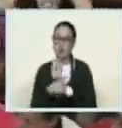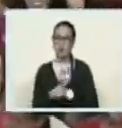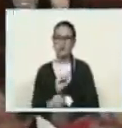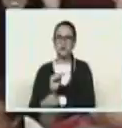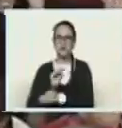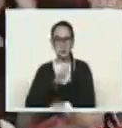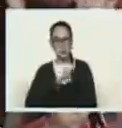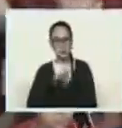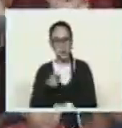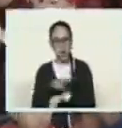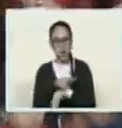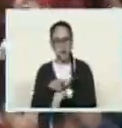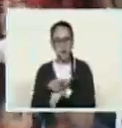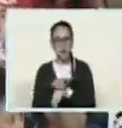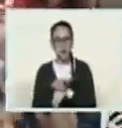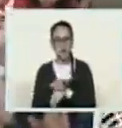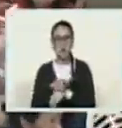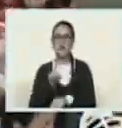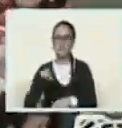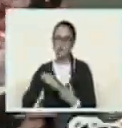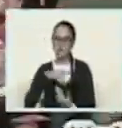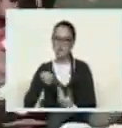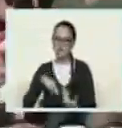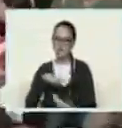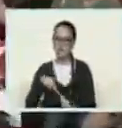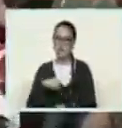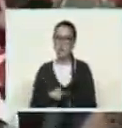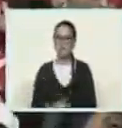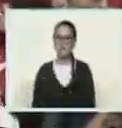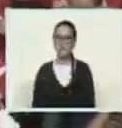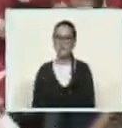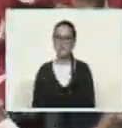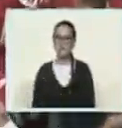protección de su gobierno y de su revolución.